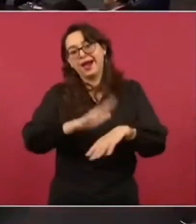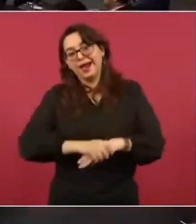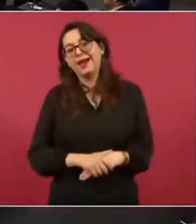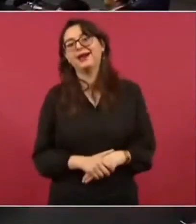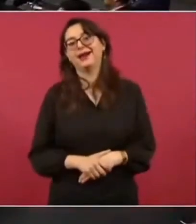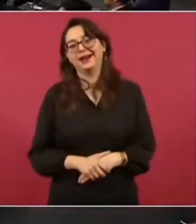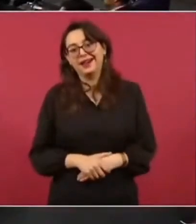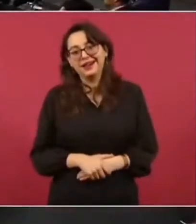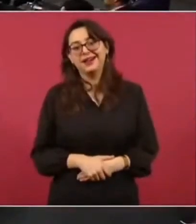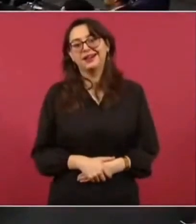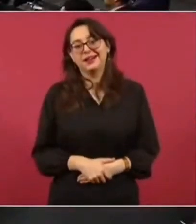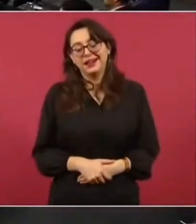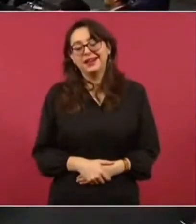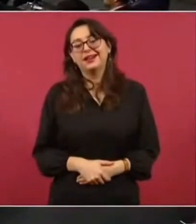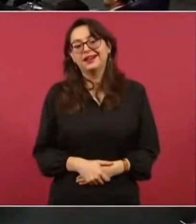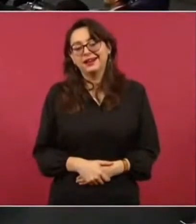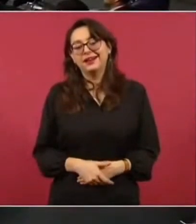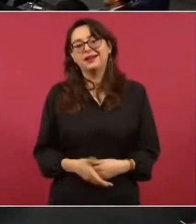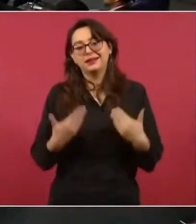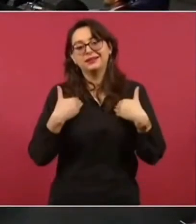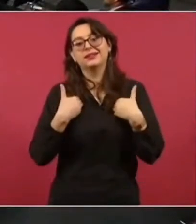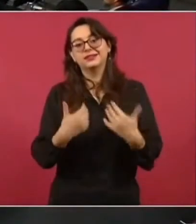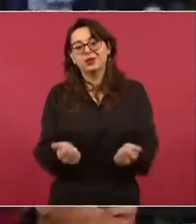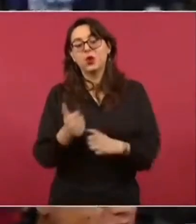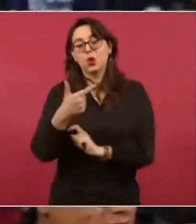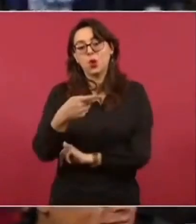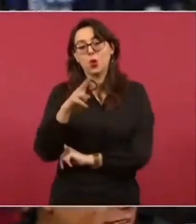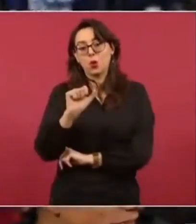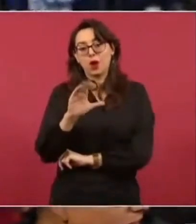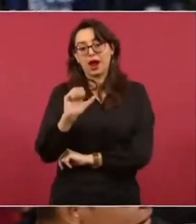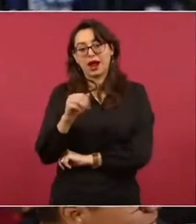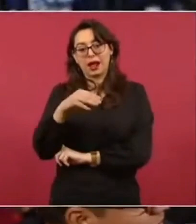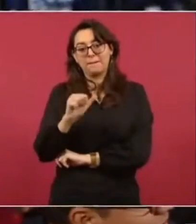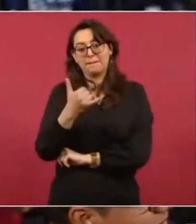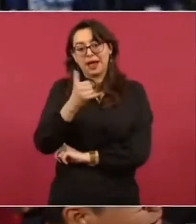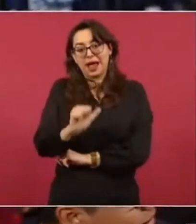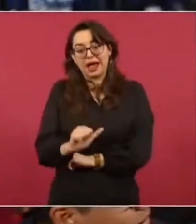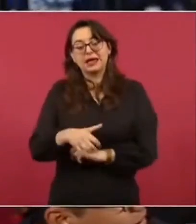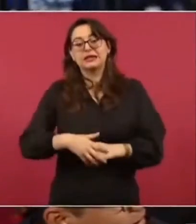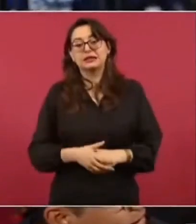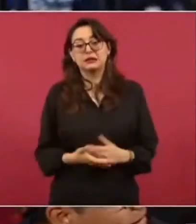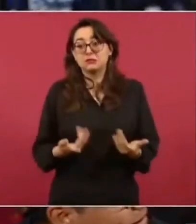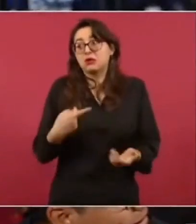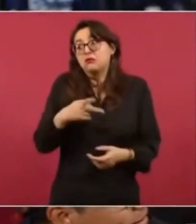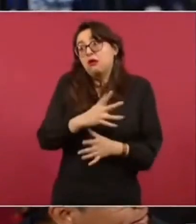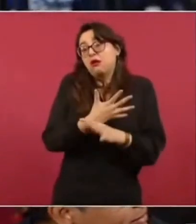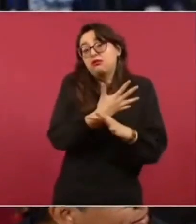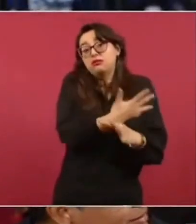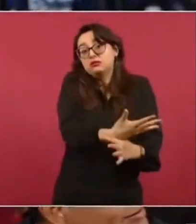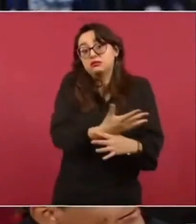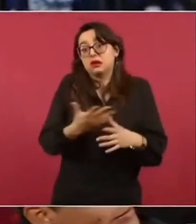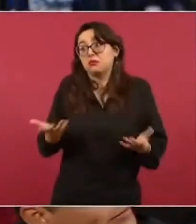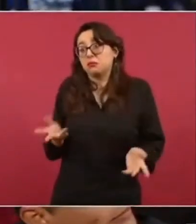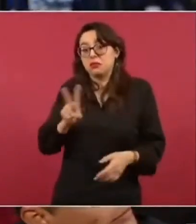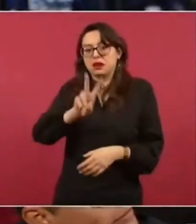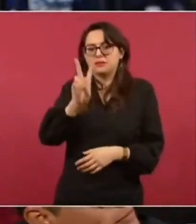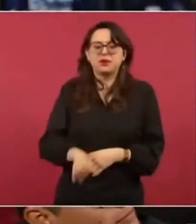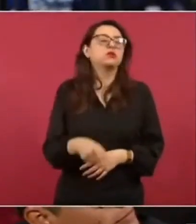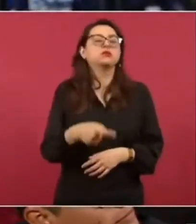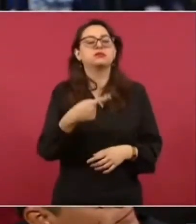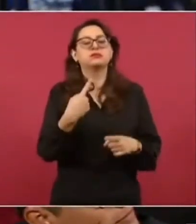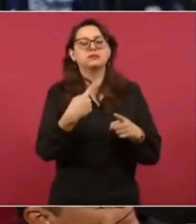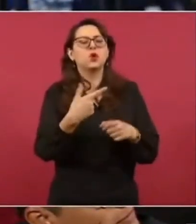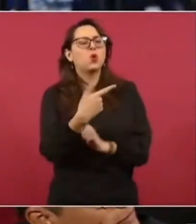según hasta el momento Maya hasta el momento no se ha desmentido ninguna de las historias que se han publicado dígame quién es